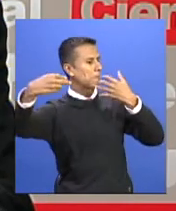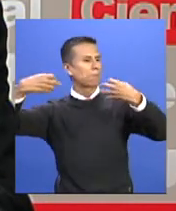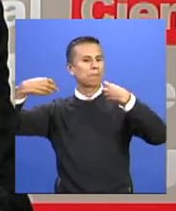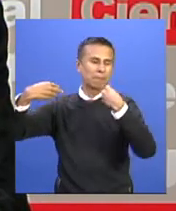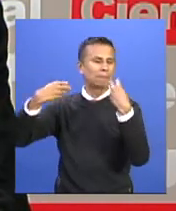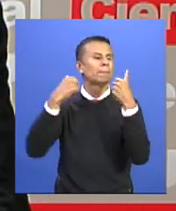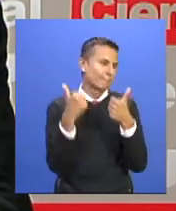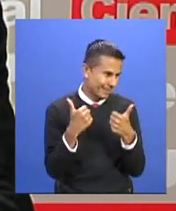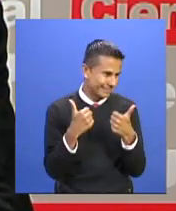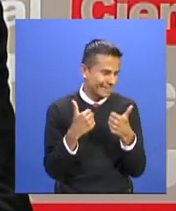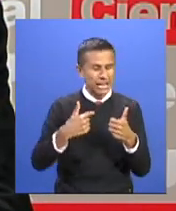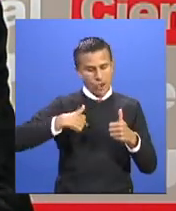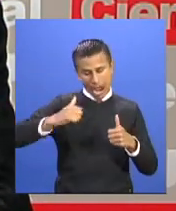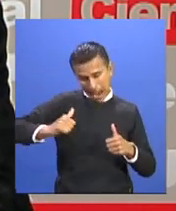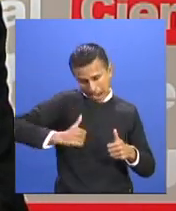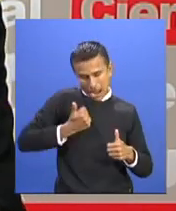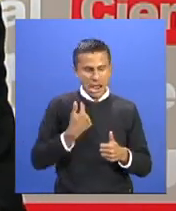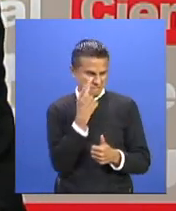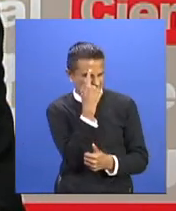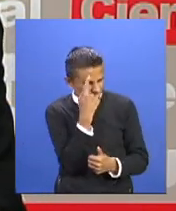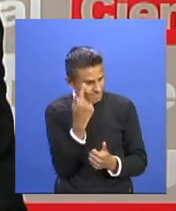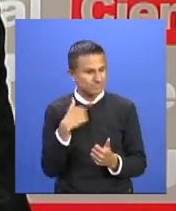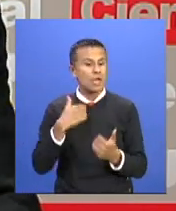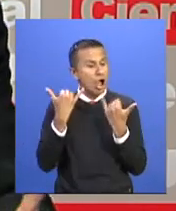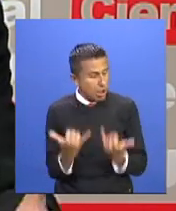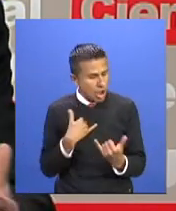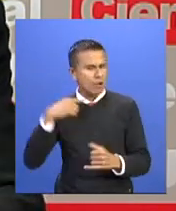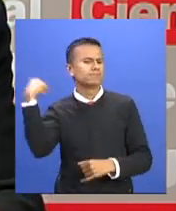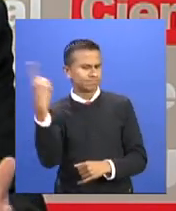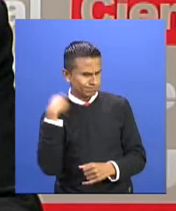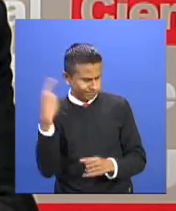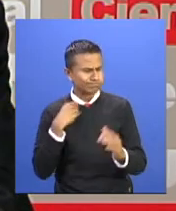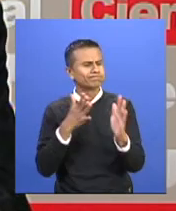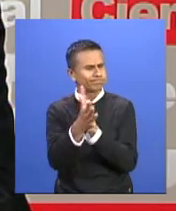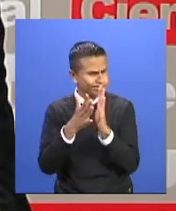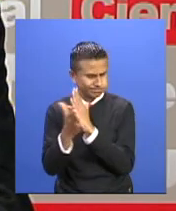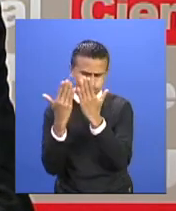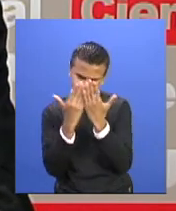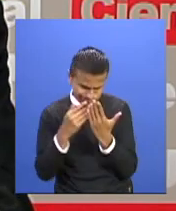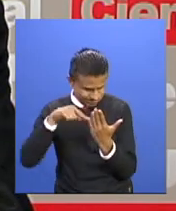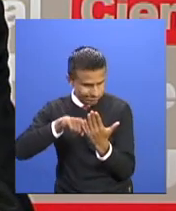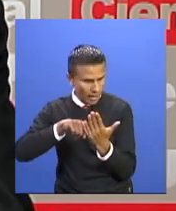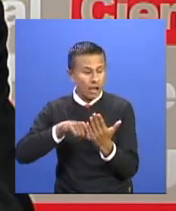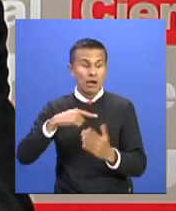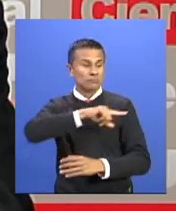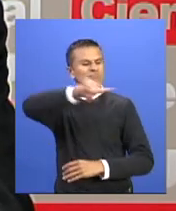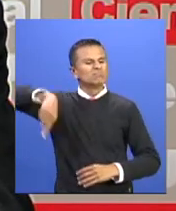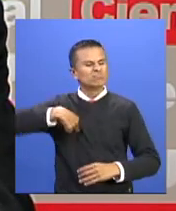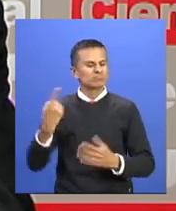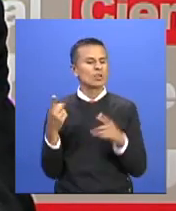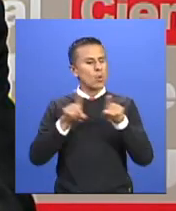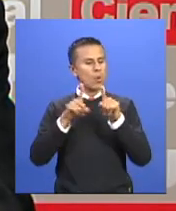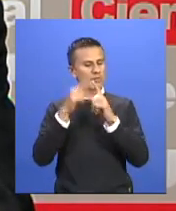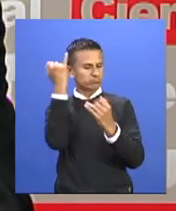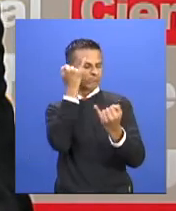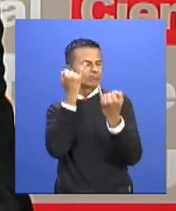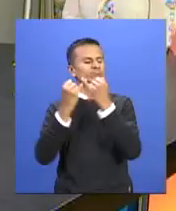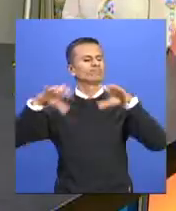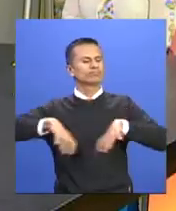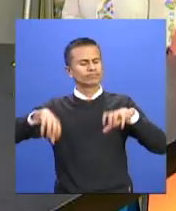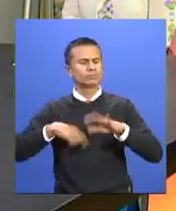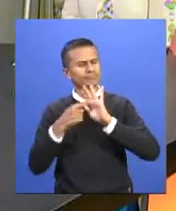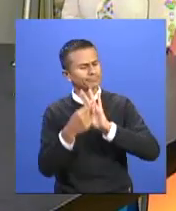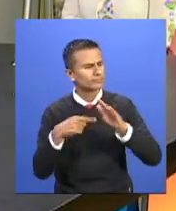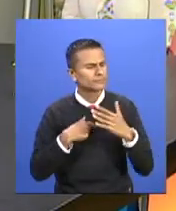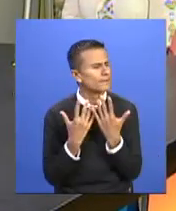aprovecho la oportunidad para enlazar algo muy importante que ahora hemos encontrado en los estudios. Nosotros creamos reputación, pero a